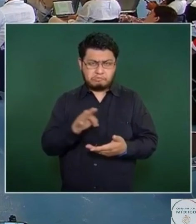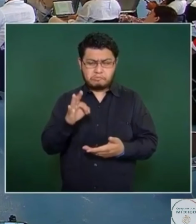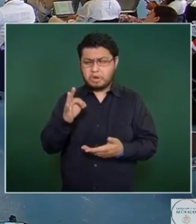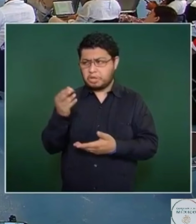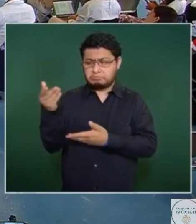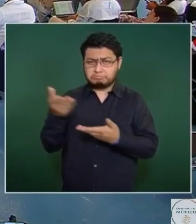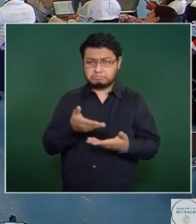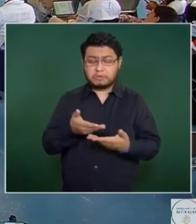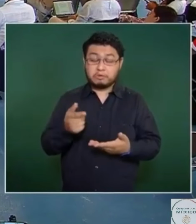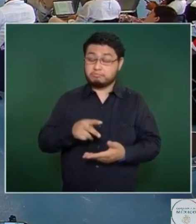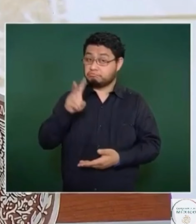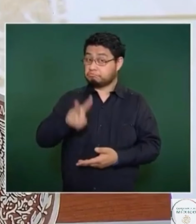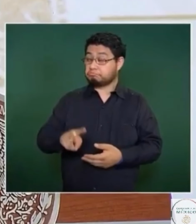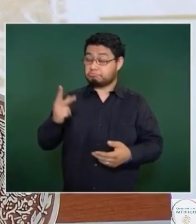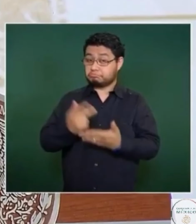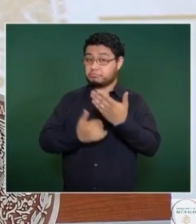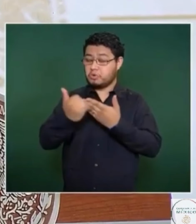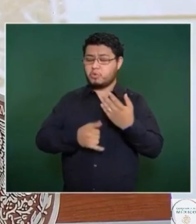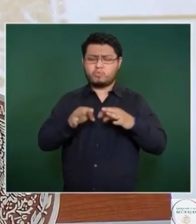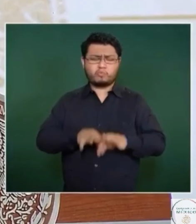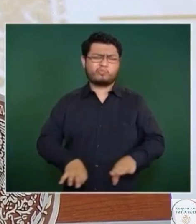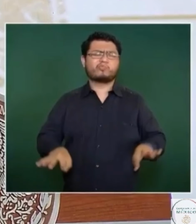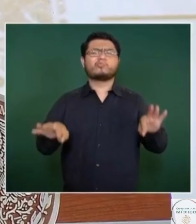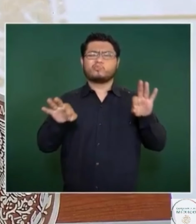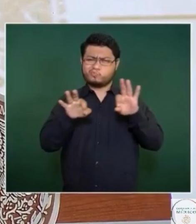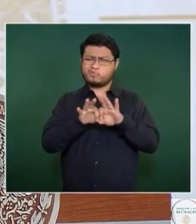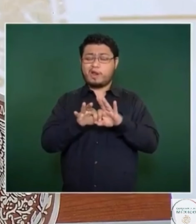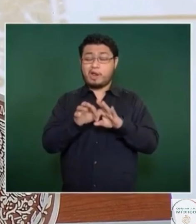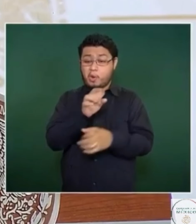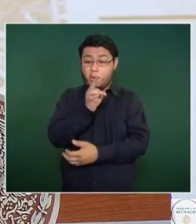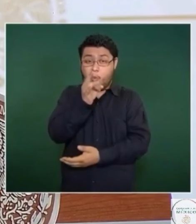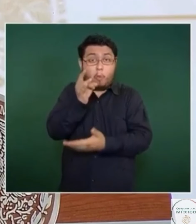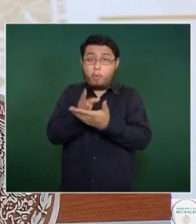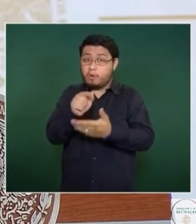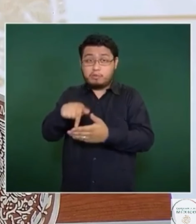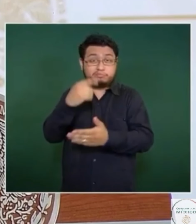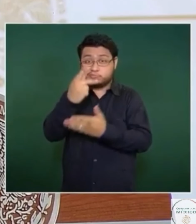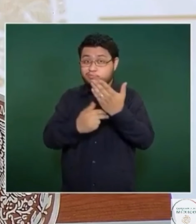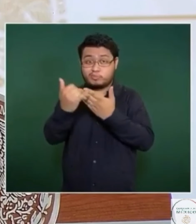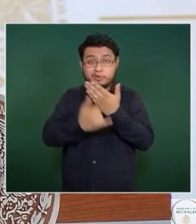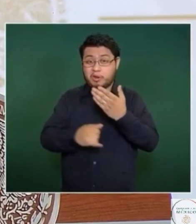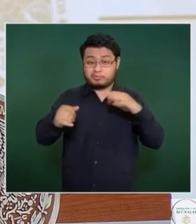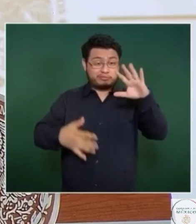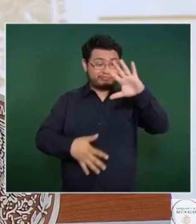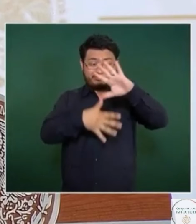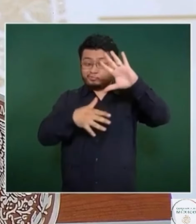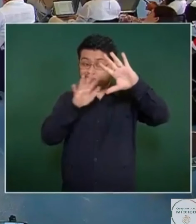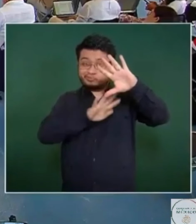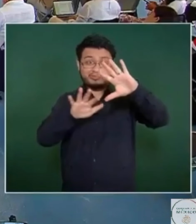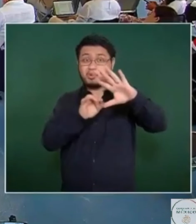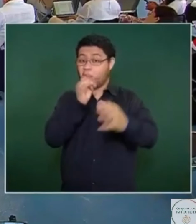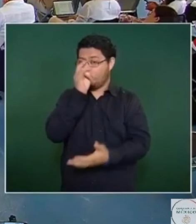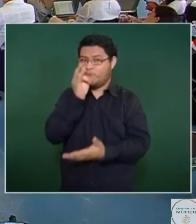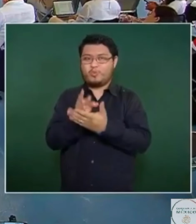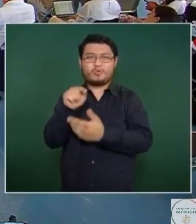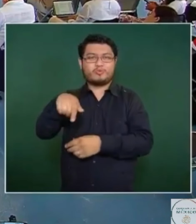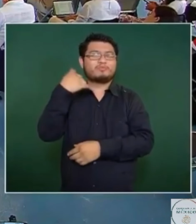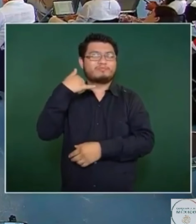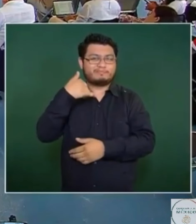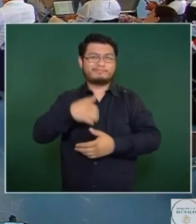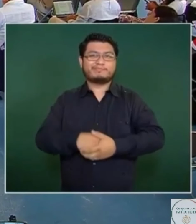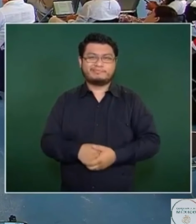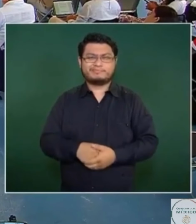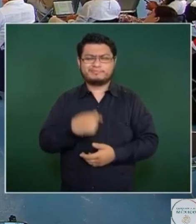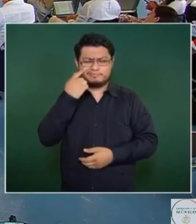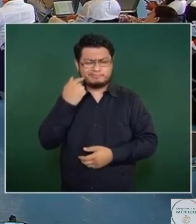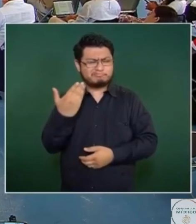Y pues la verdad que un proyecto muy importante, el único proyecto de este tipo en toda Latinoamérica. Siguiente, por favor, les queremos poner un